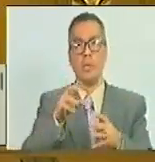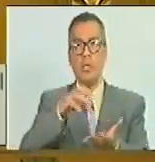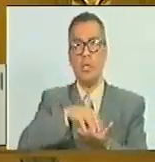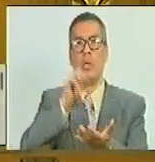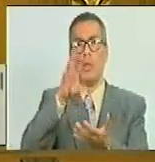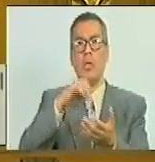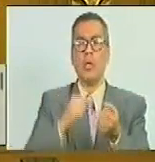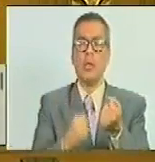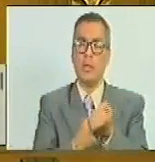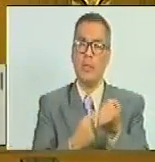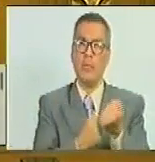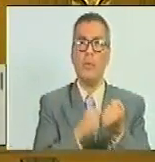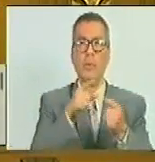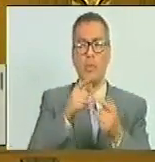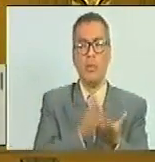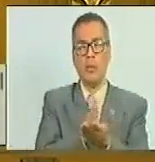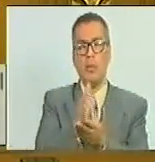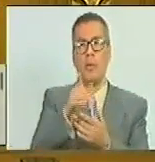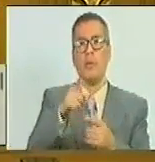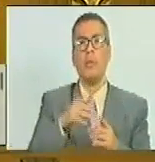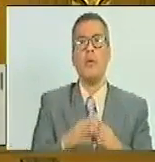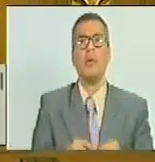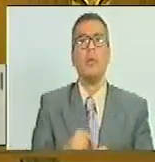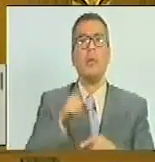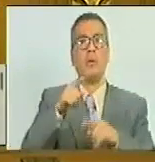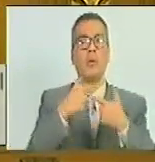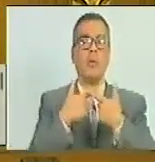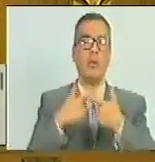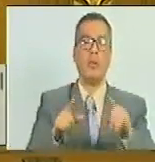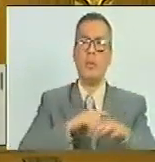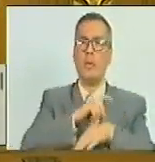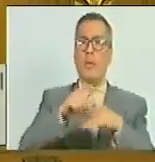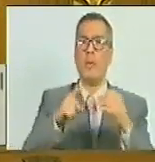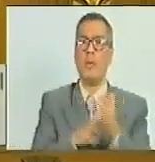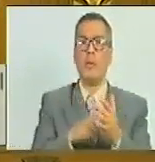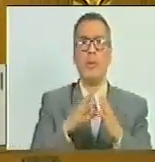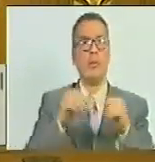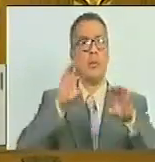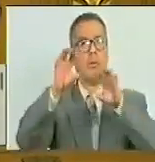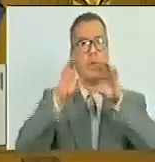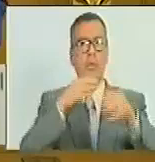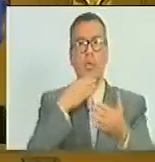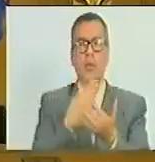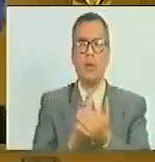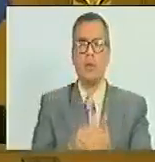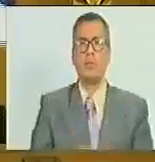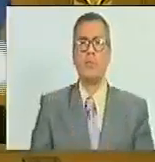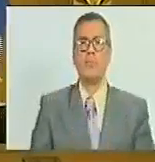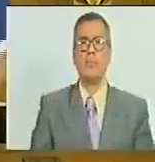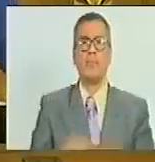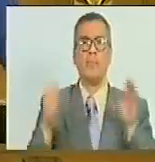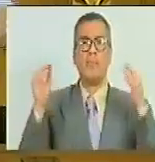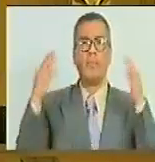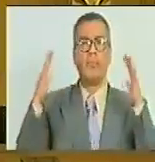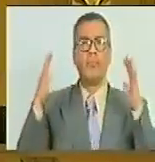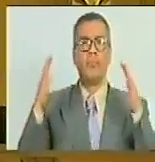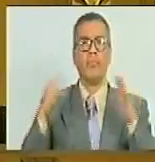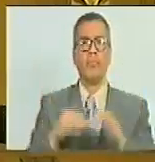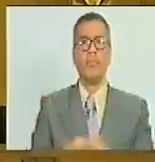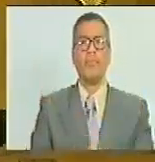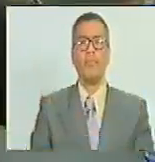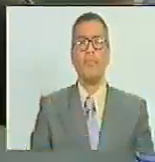Parlamento apostamos por este camino, el camino de la libertad plena de las naciones. Muchas gracias.